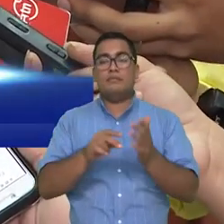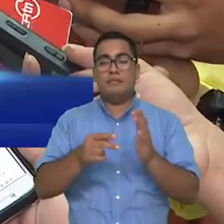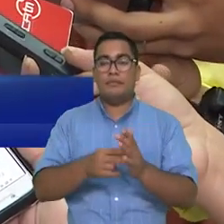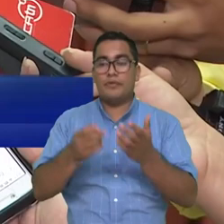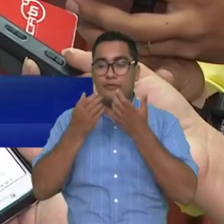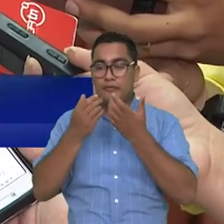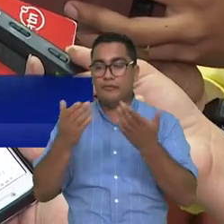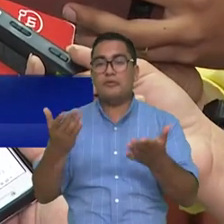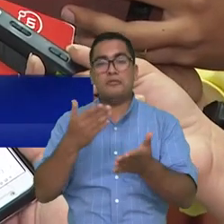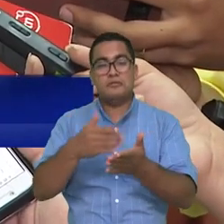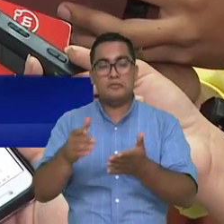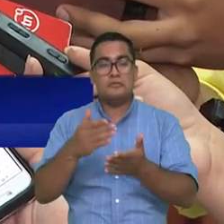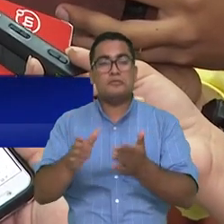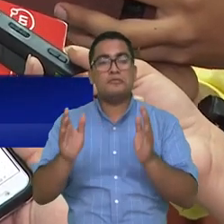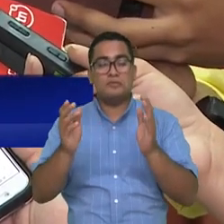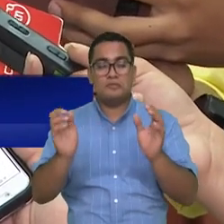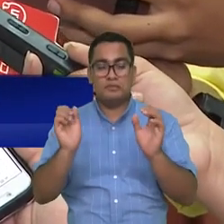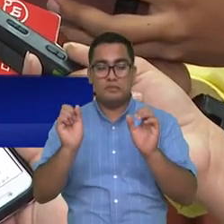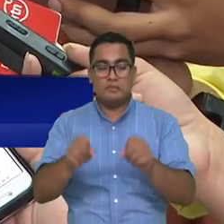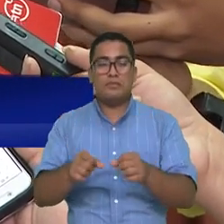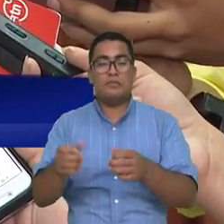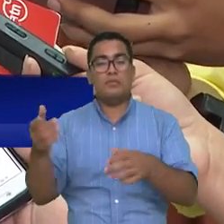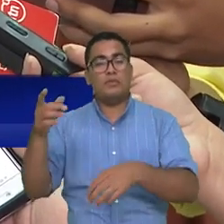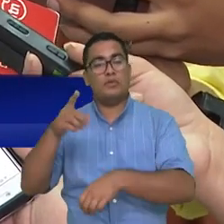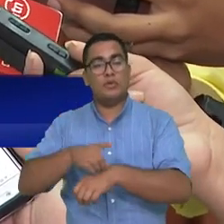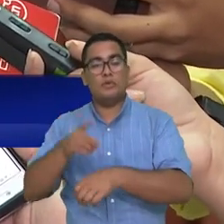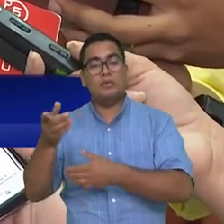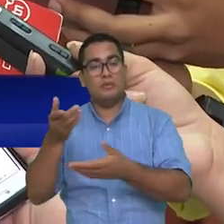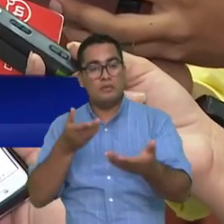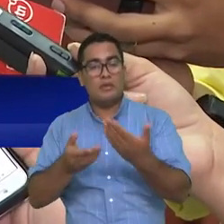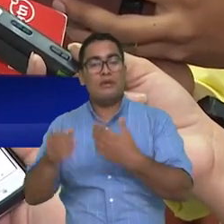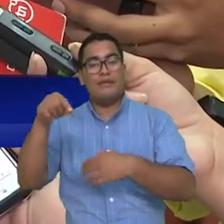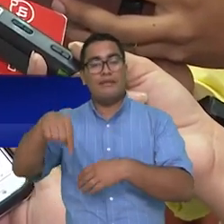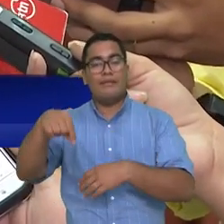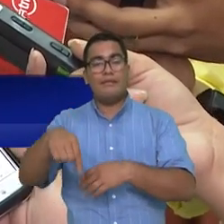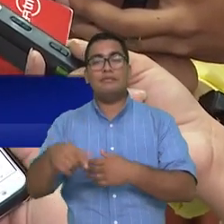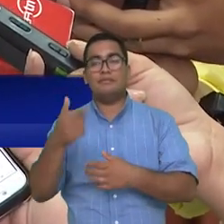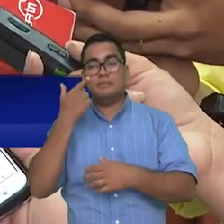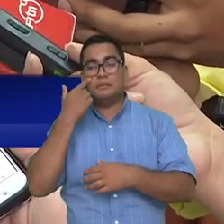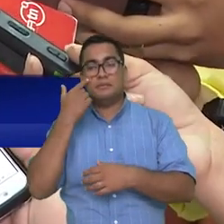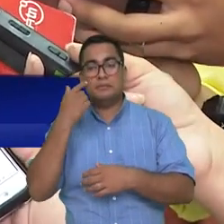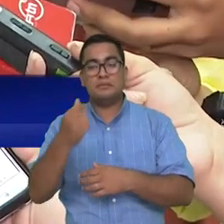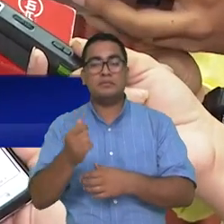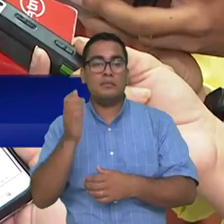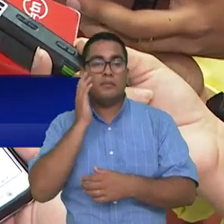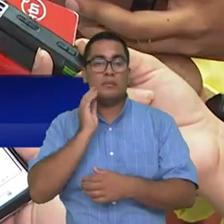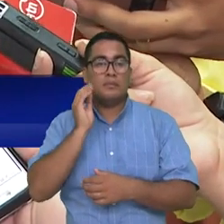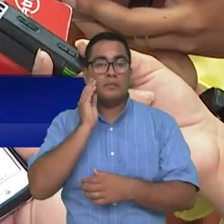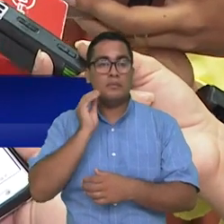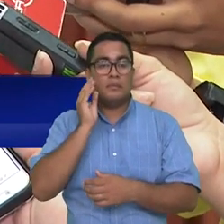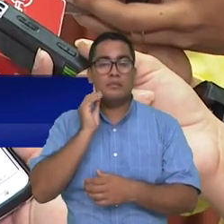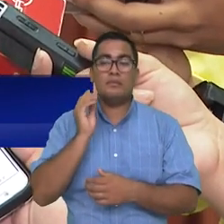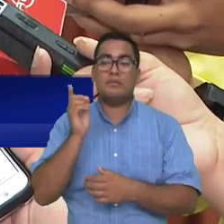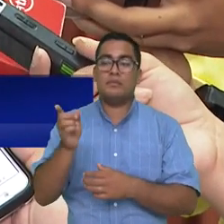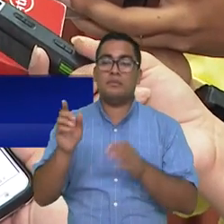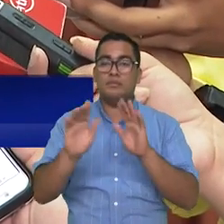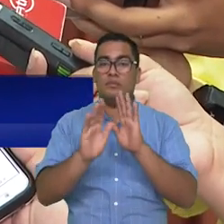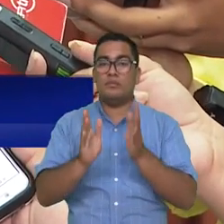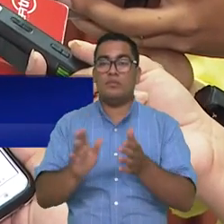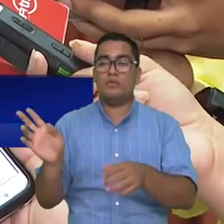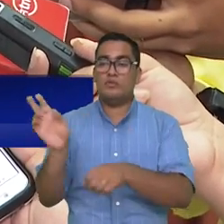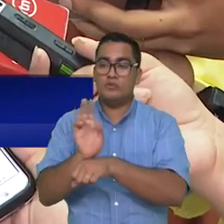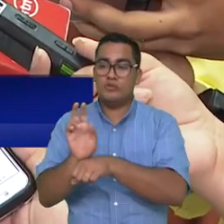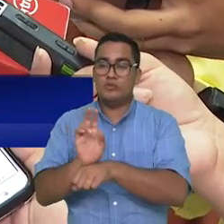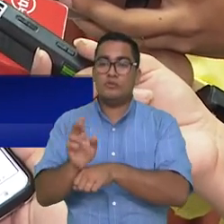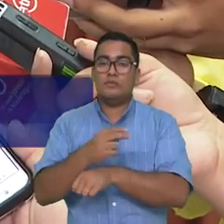ellos facilitaban para poder compartir con la doctora, y ahorita pues vamos a conocer la experiencia en este caso para ella de la vigilancia